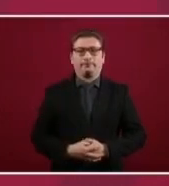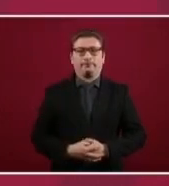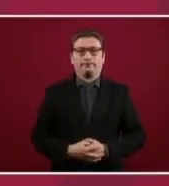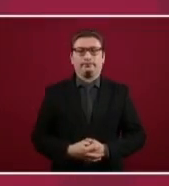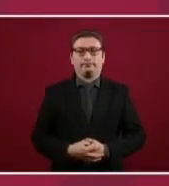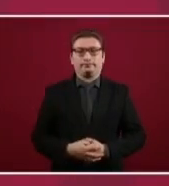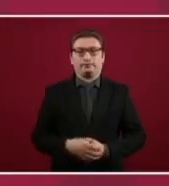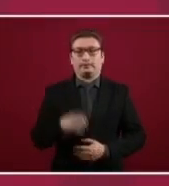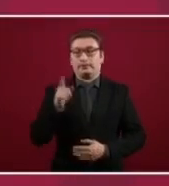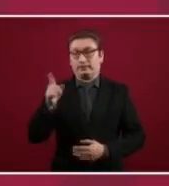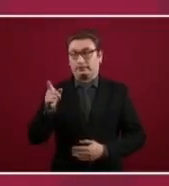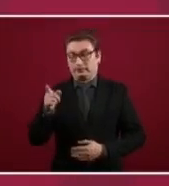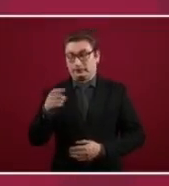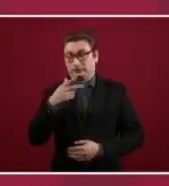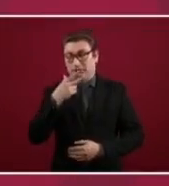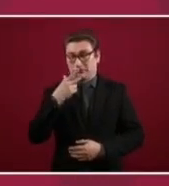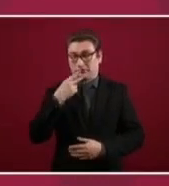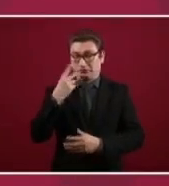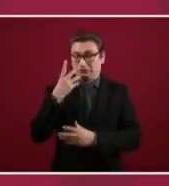en el exilio